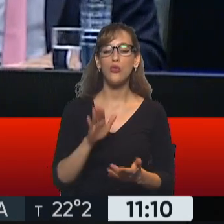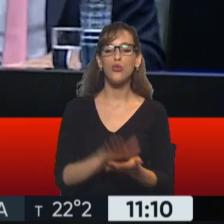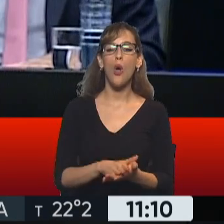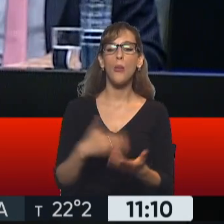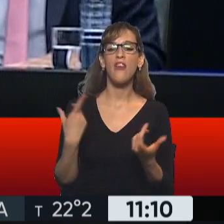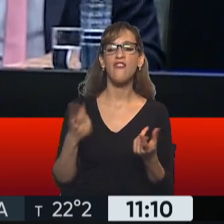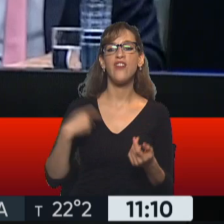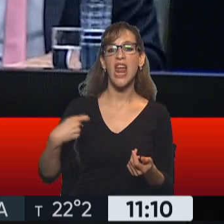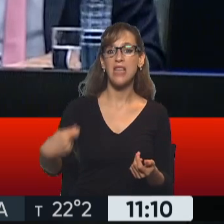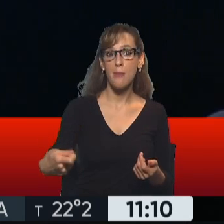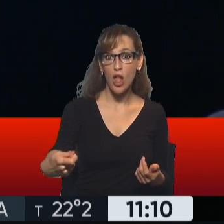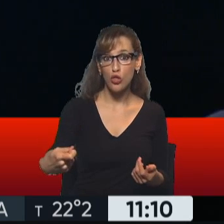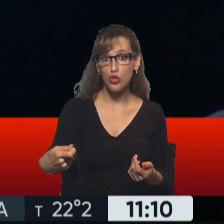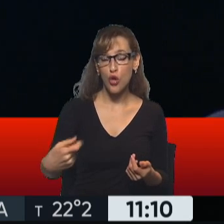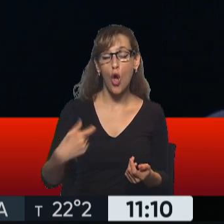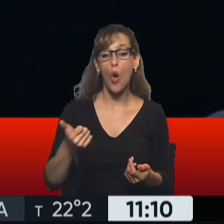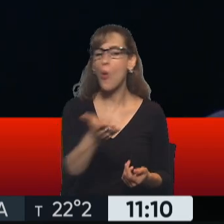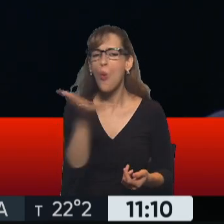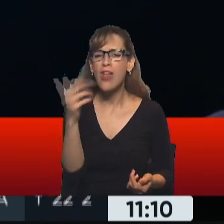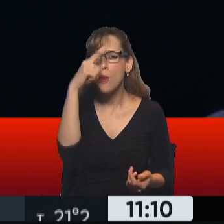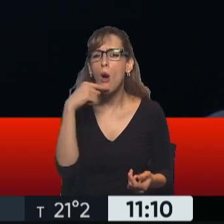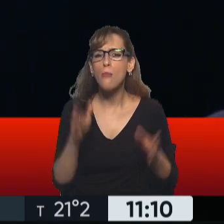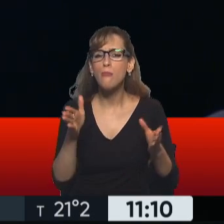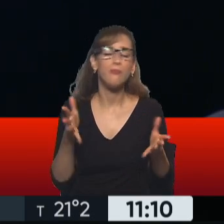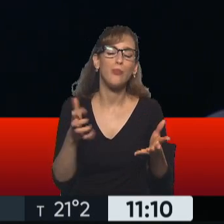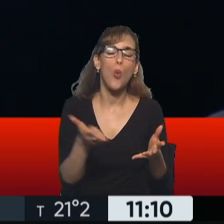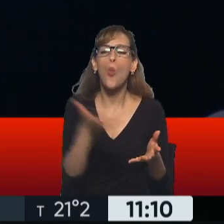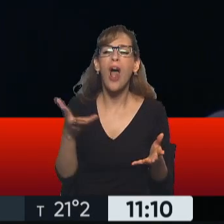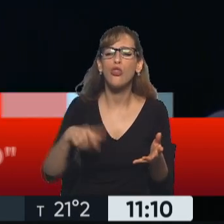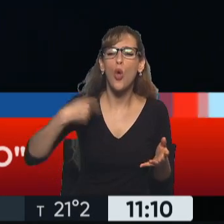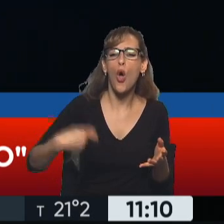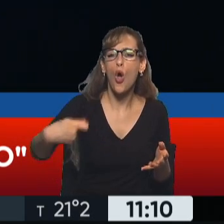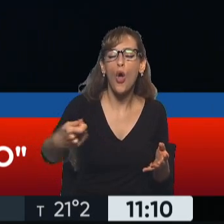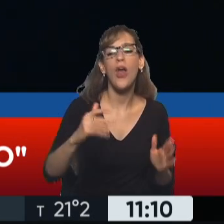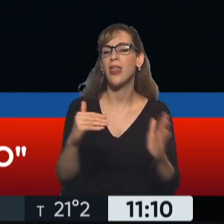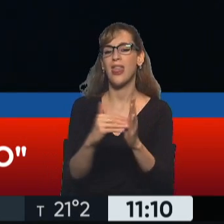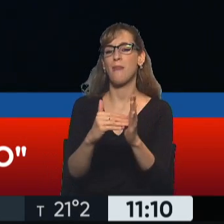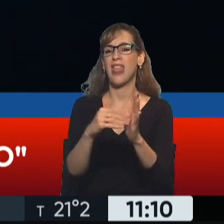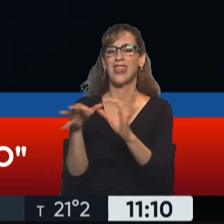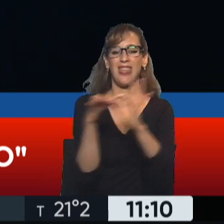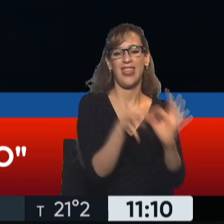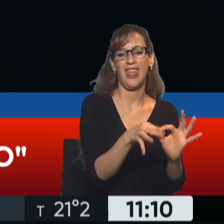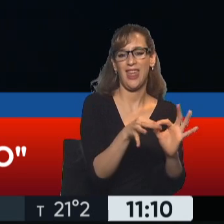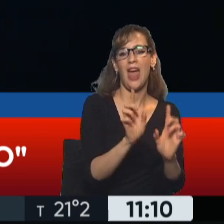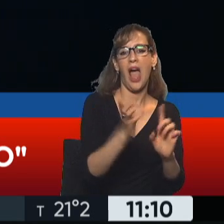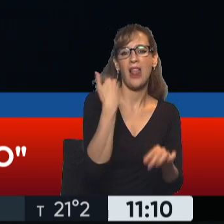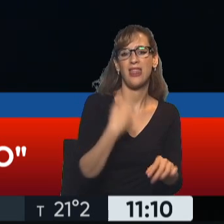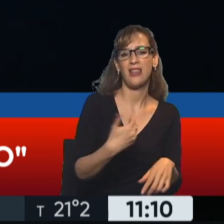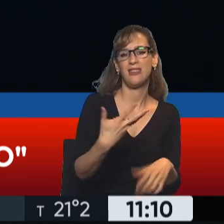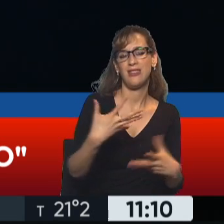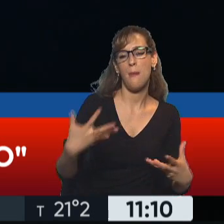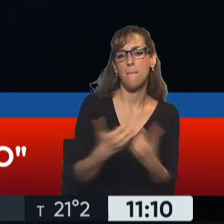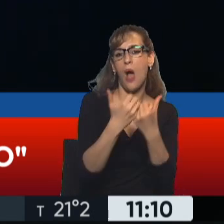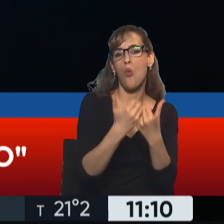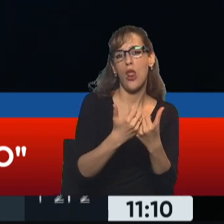es equivalente a lo que fue el monto del financiamiento del programa stand-by que sancionó el gobierno anterior. Eso